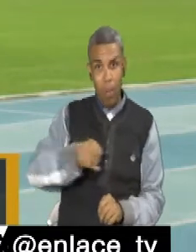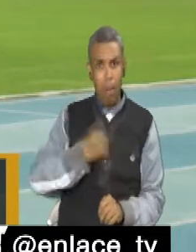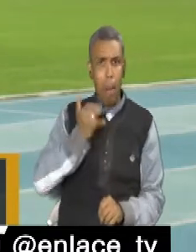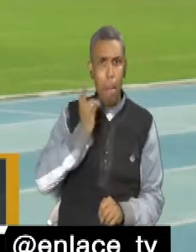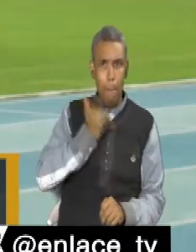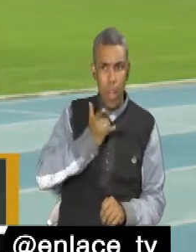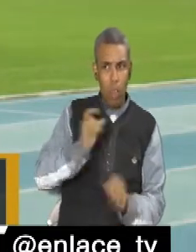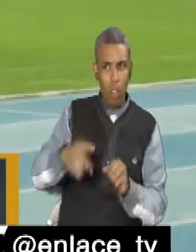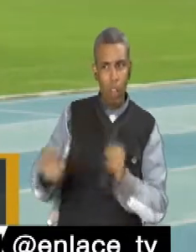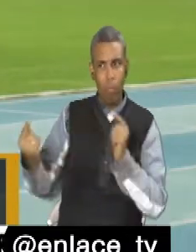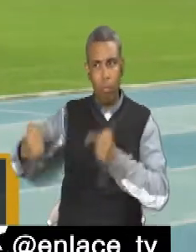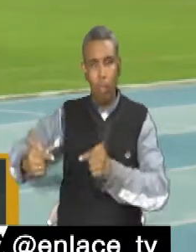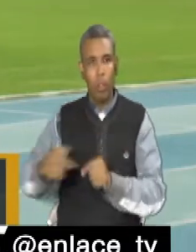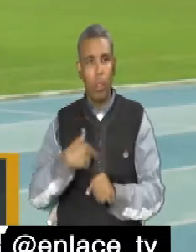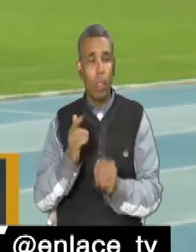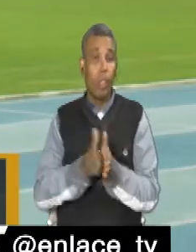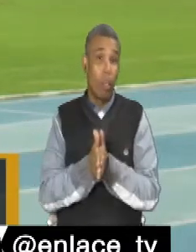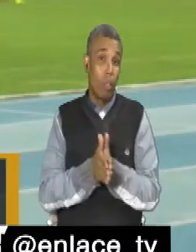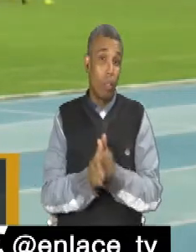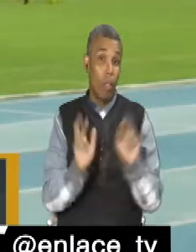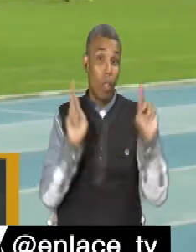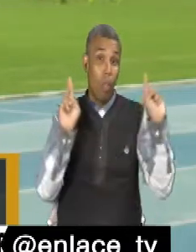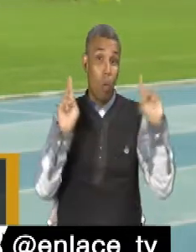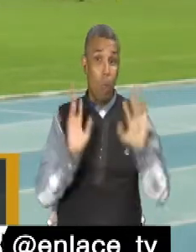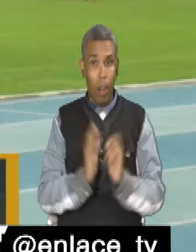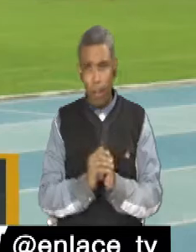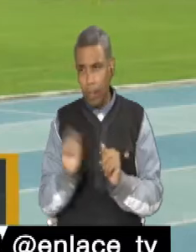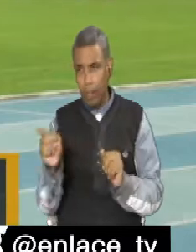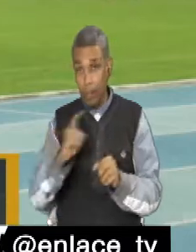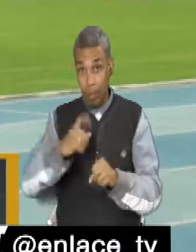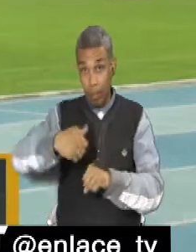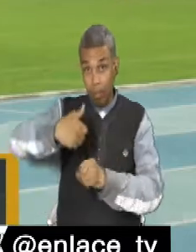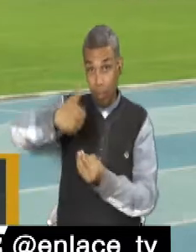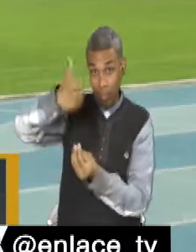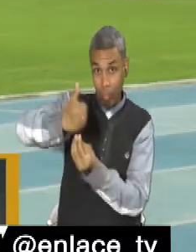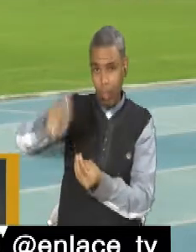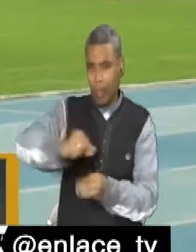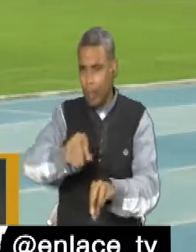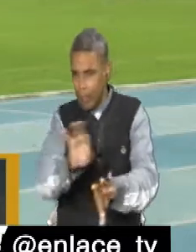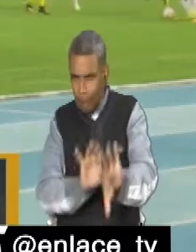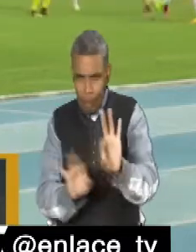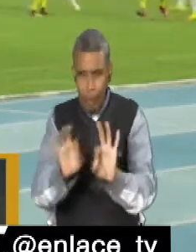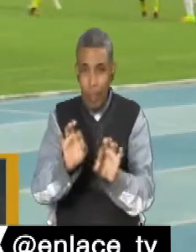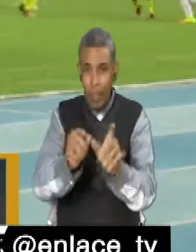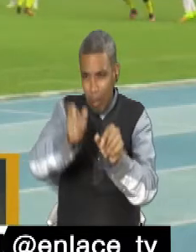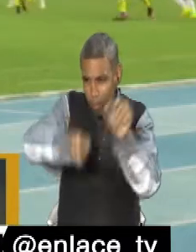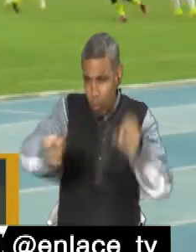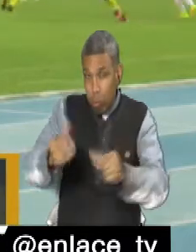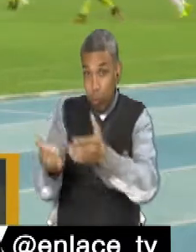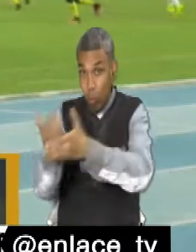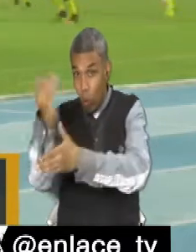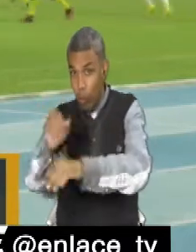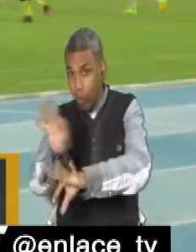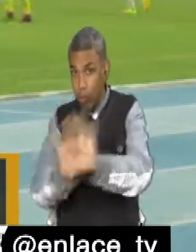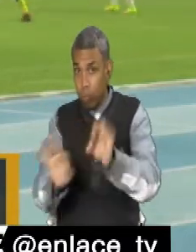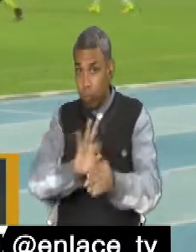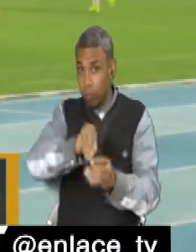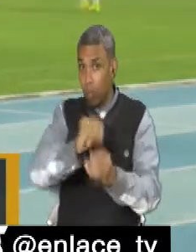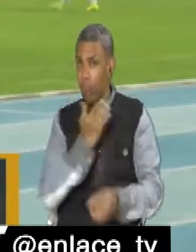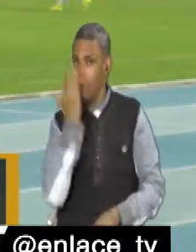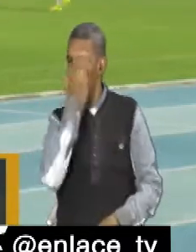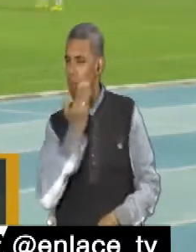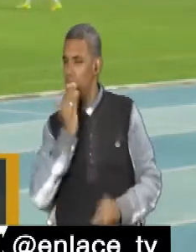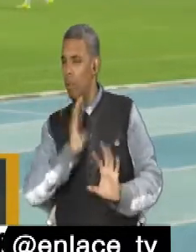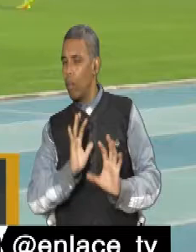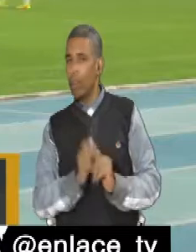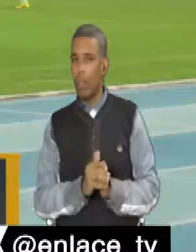Bernal acierte en las contrataciones que pues, le ha hecho la directiva. Eso es lo que todos esperamos. Hay que verlos en el campo de juego. Una cosa es entrenamiento